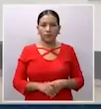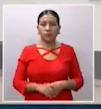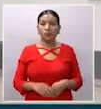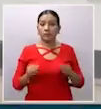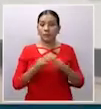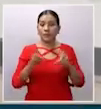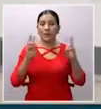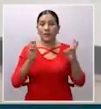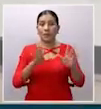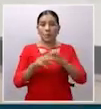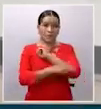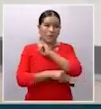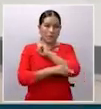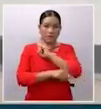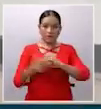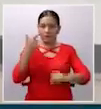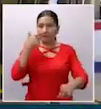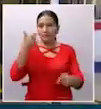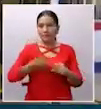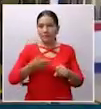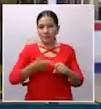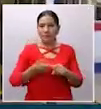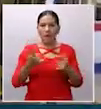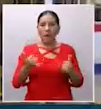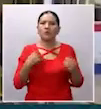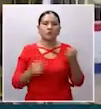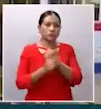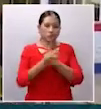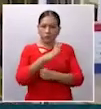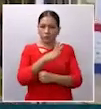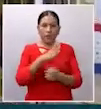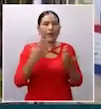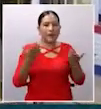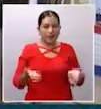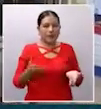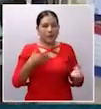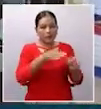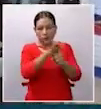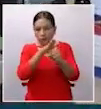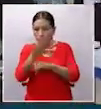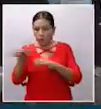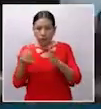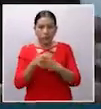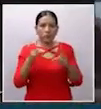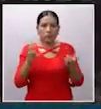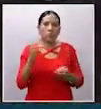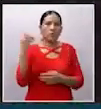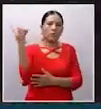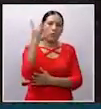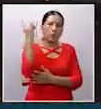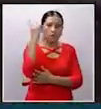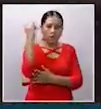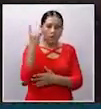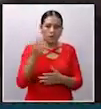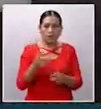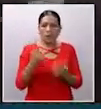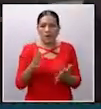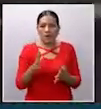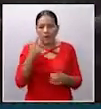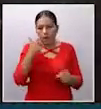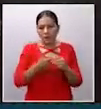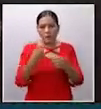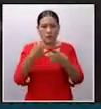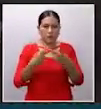La Agencia Nacional de Hidrocarburos garantiza el abastecimiento de combustibles para el territorio nacional con el fin de atender las demandas